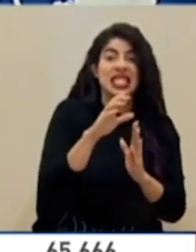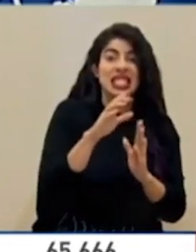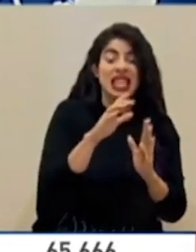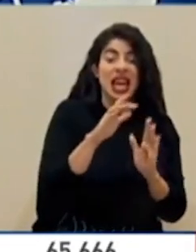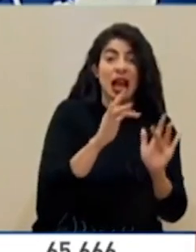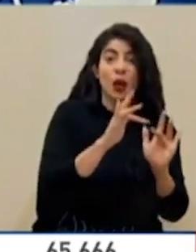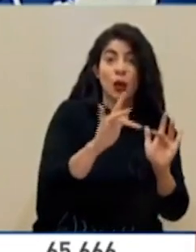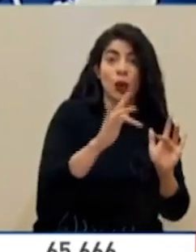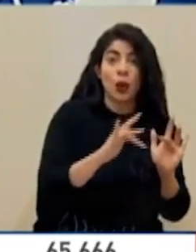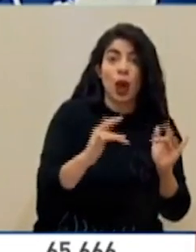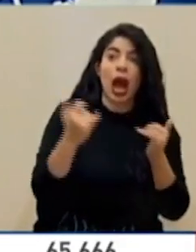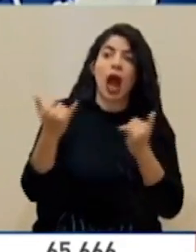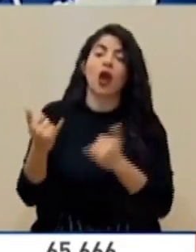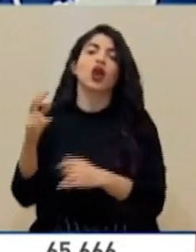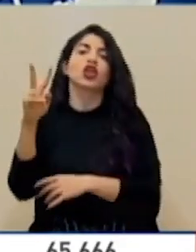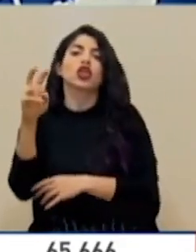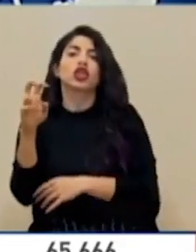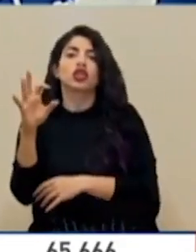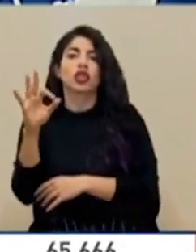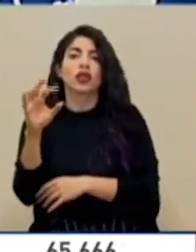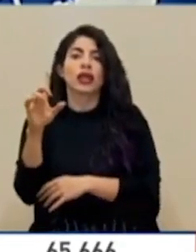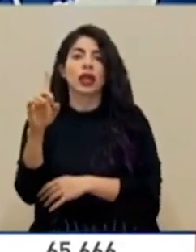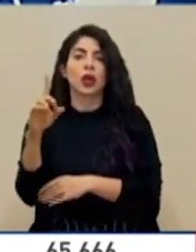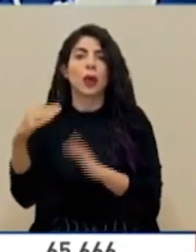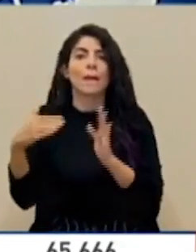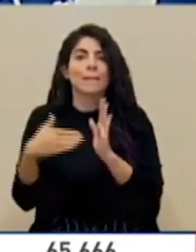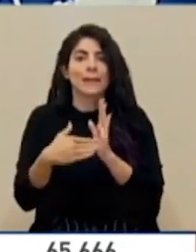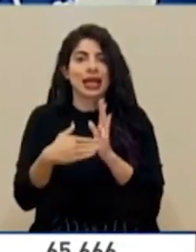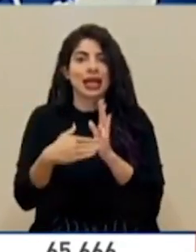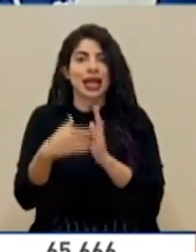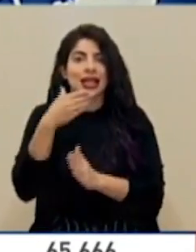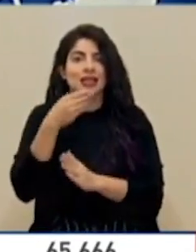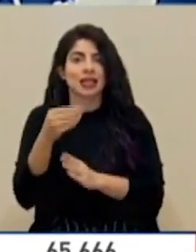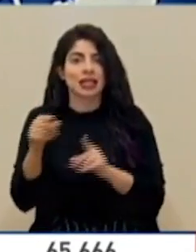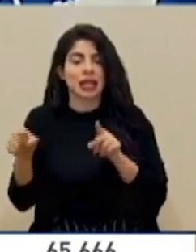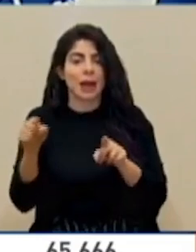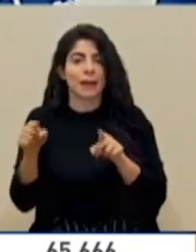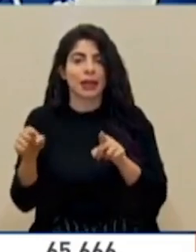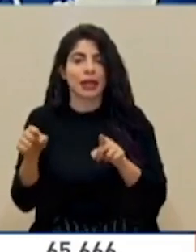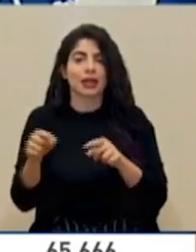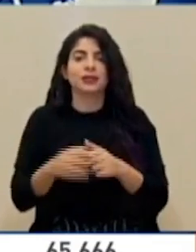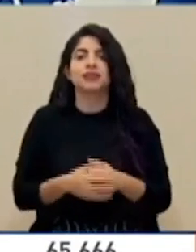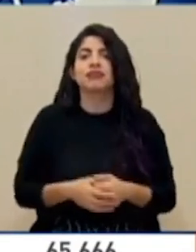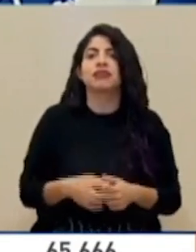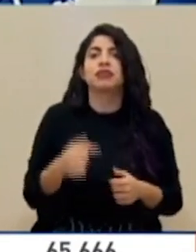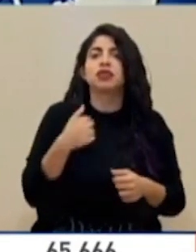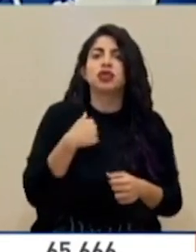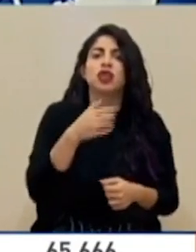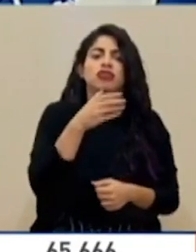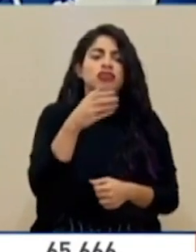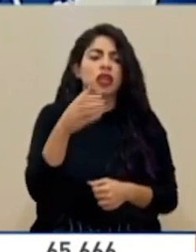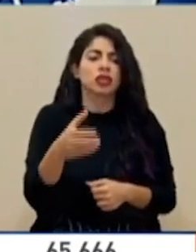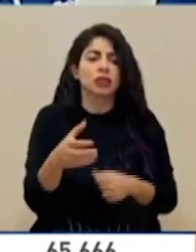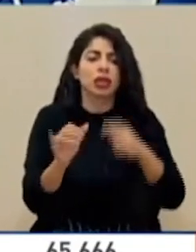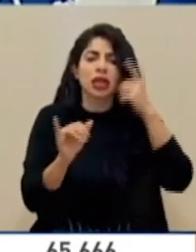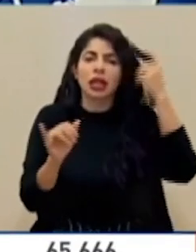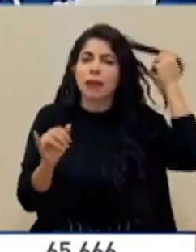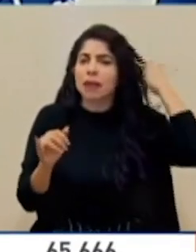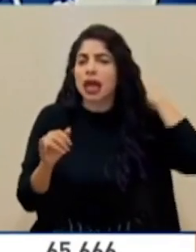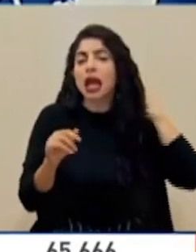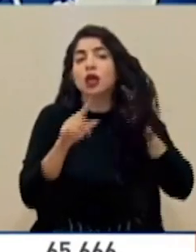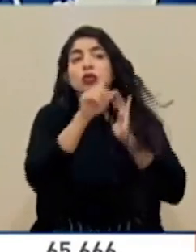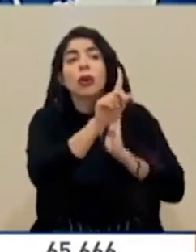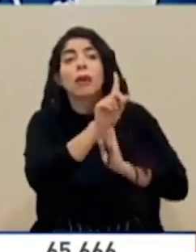a 291 mil asientos disponibles en diciembre. Yo sugeriría pues también dirigir